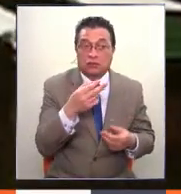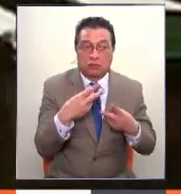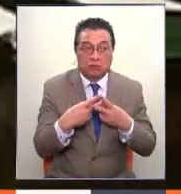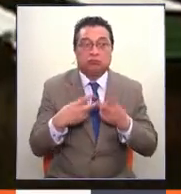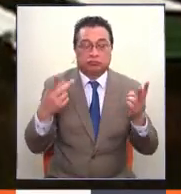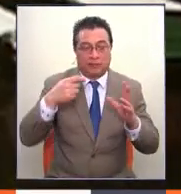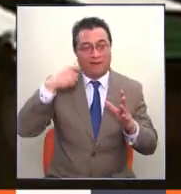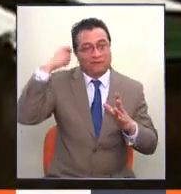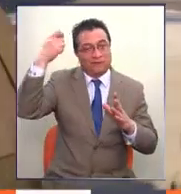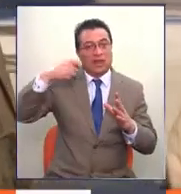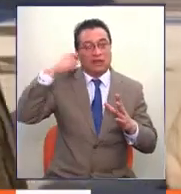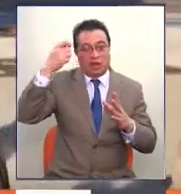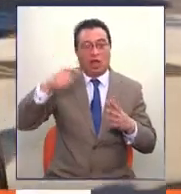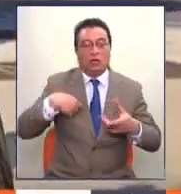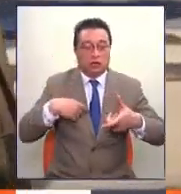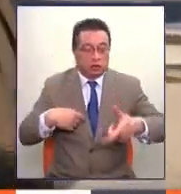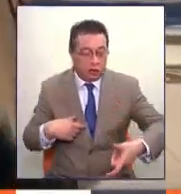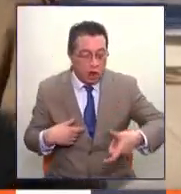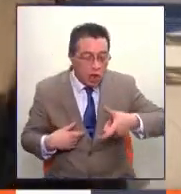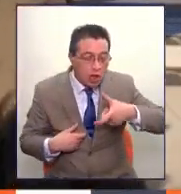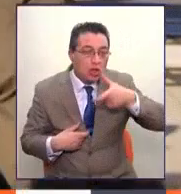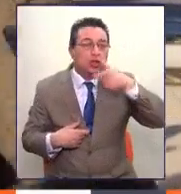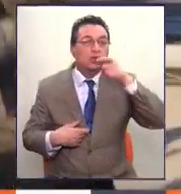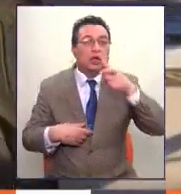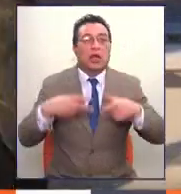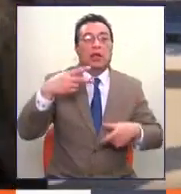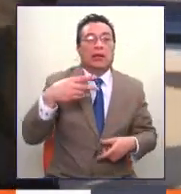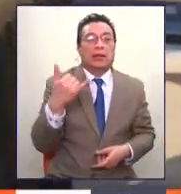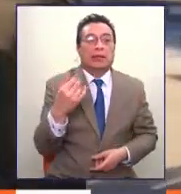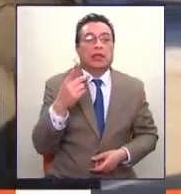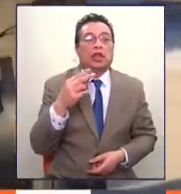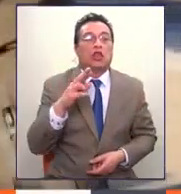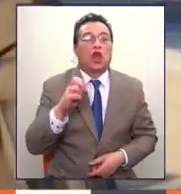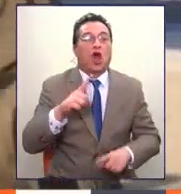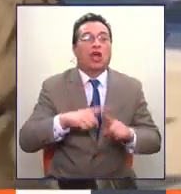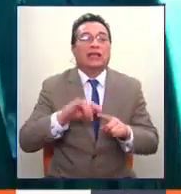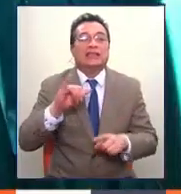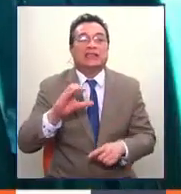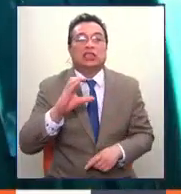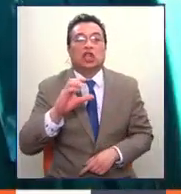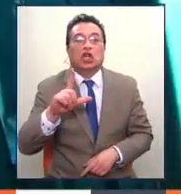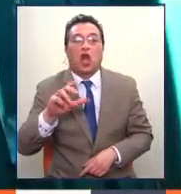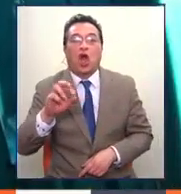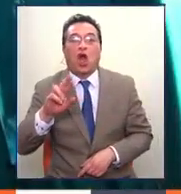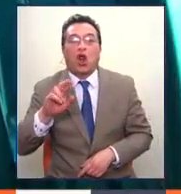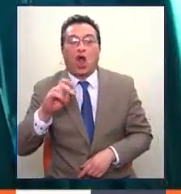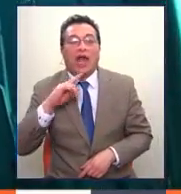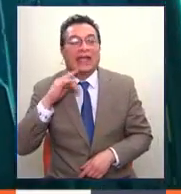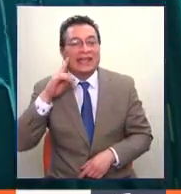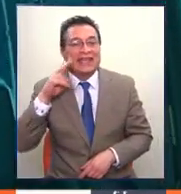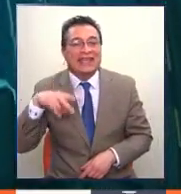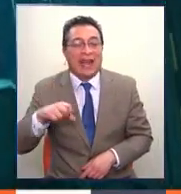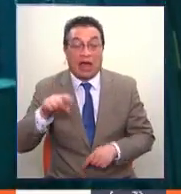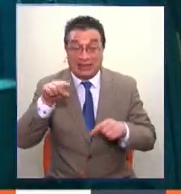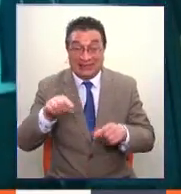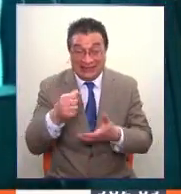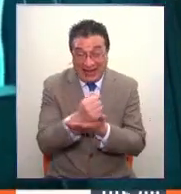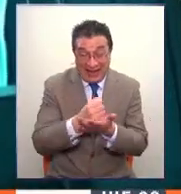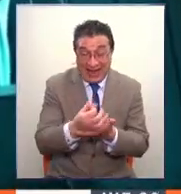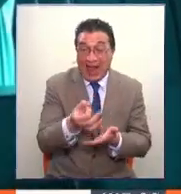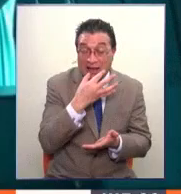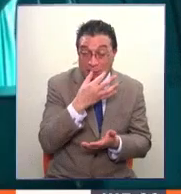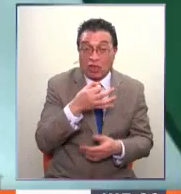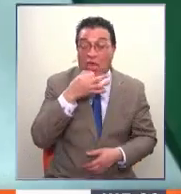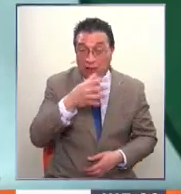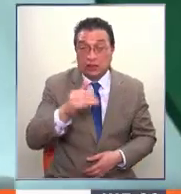video donde aparece tomando la hidroxicloroquina. Este medicamento, recordarán ustedes, que según él y también Donald